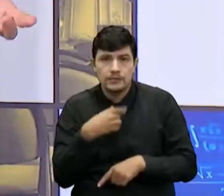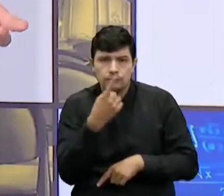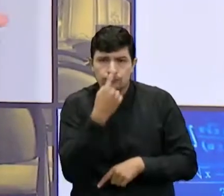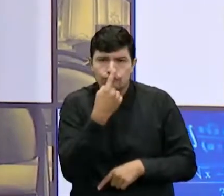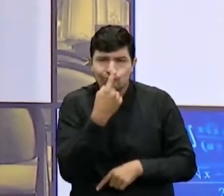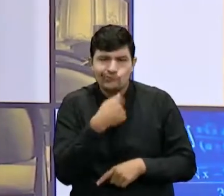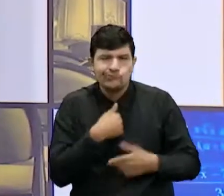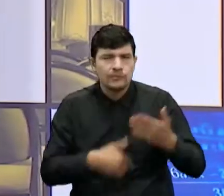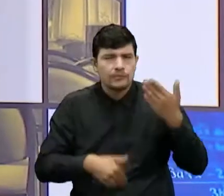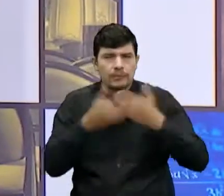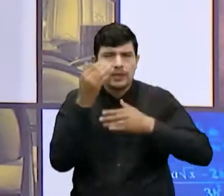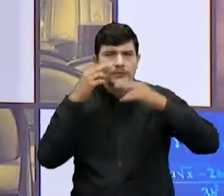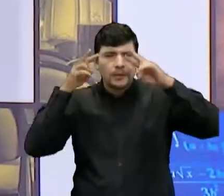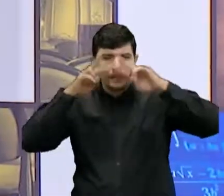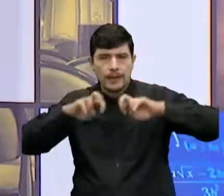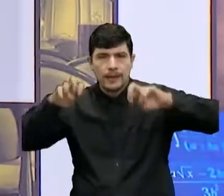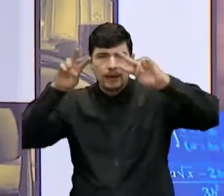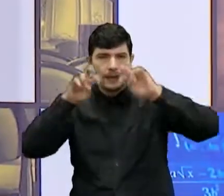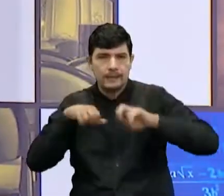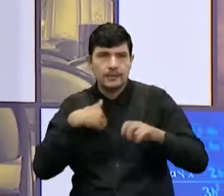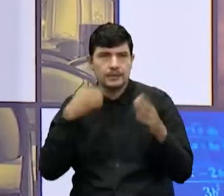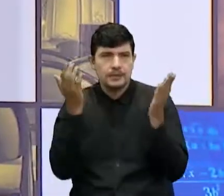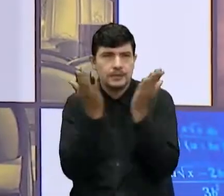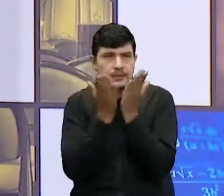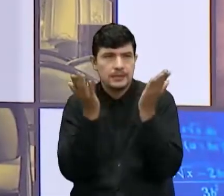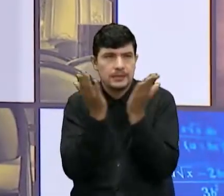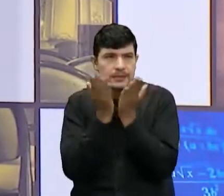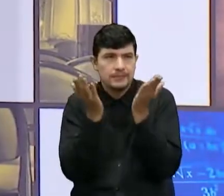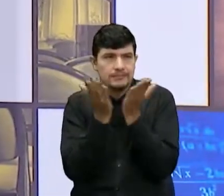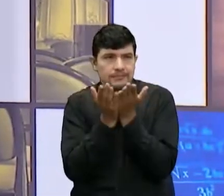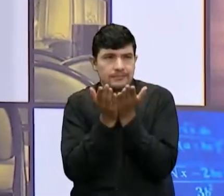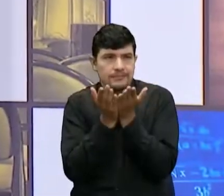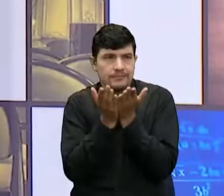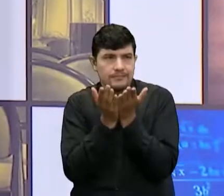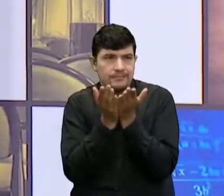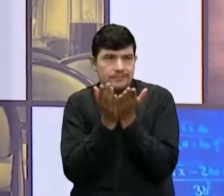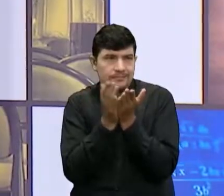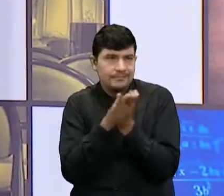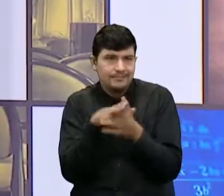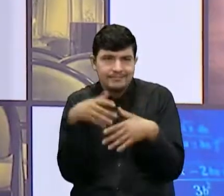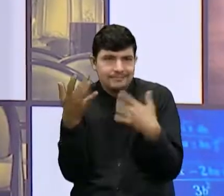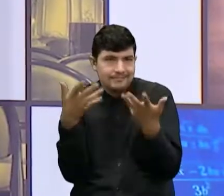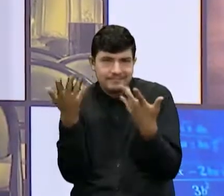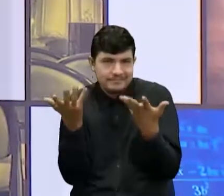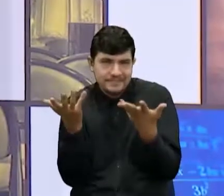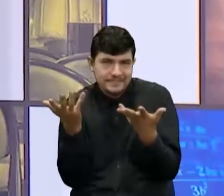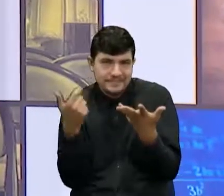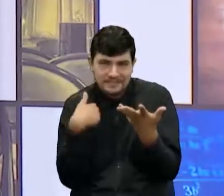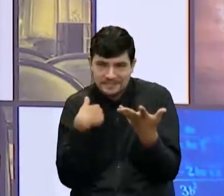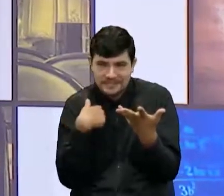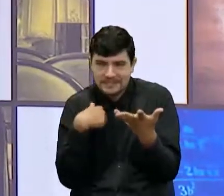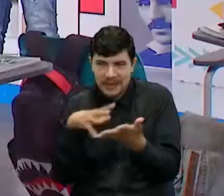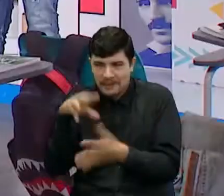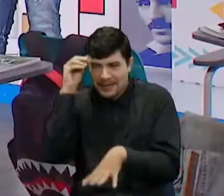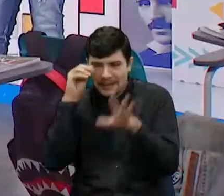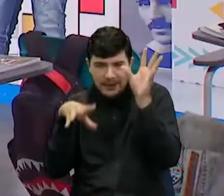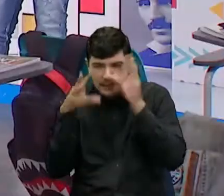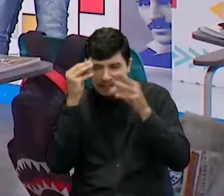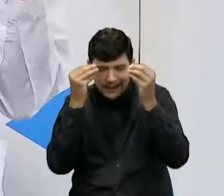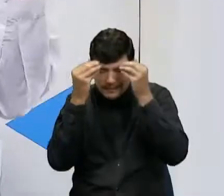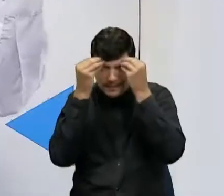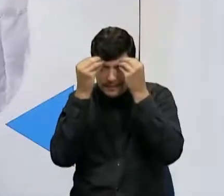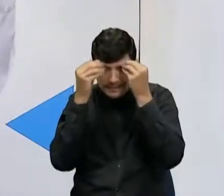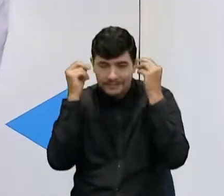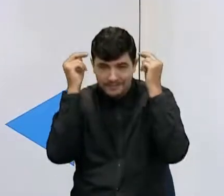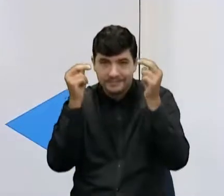empiezo a indagar y a estudiar y a, de pronto, a comerme un poco más de saberes O sea que ellos